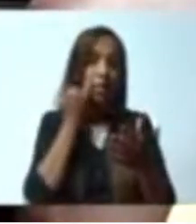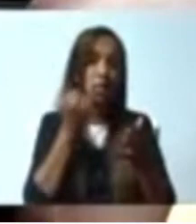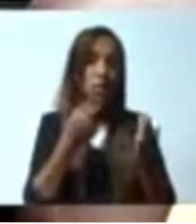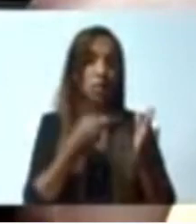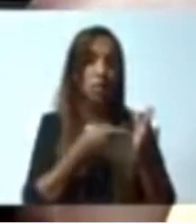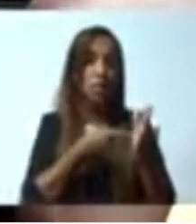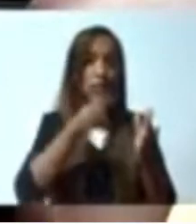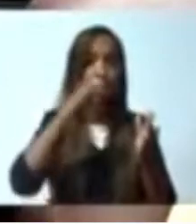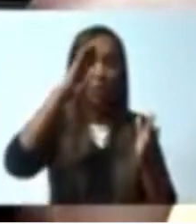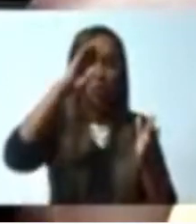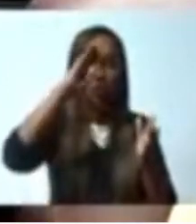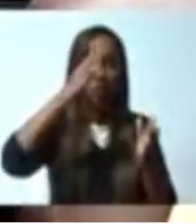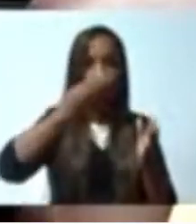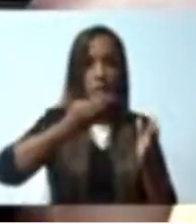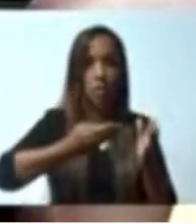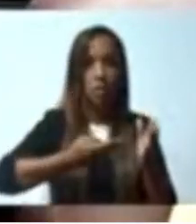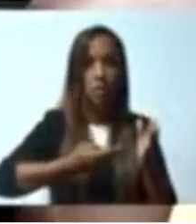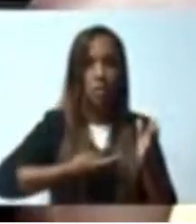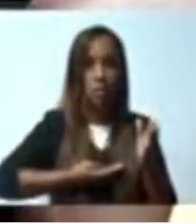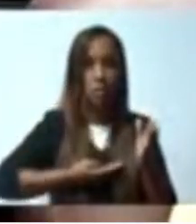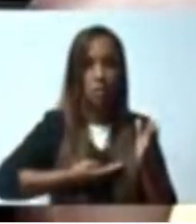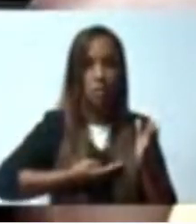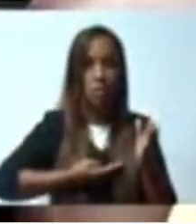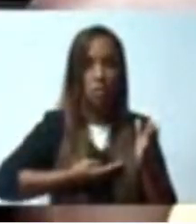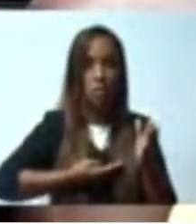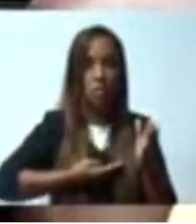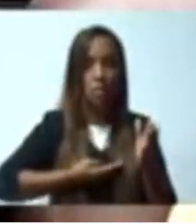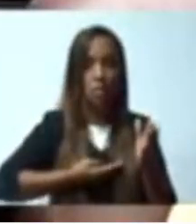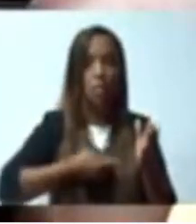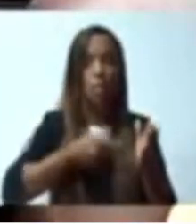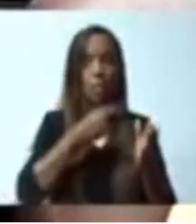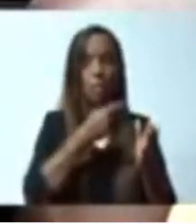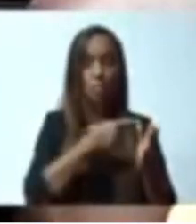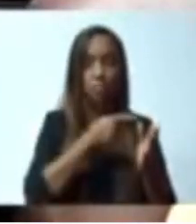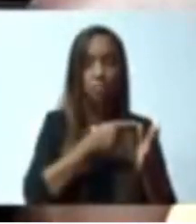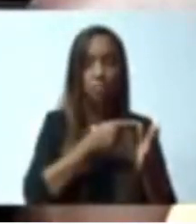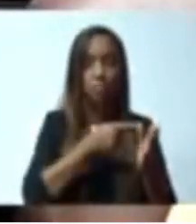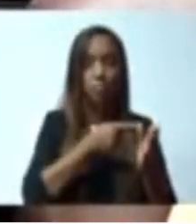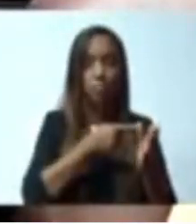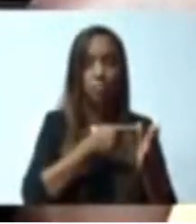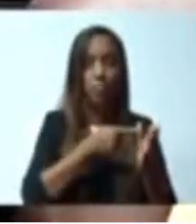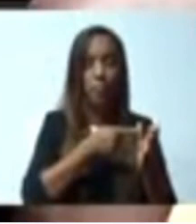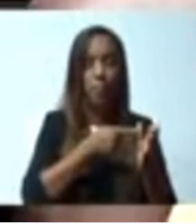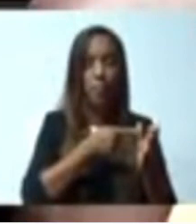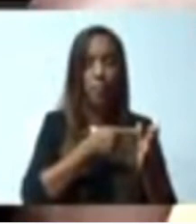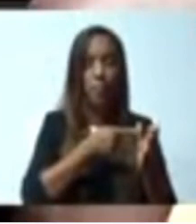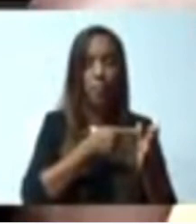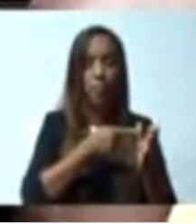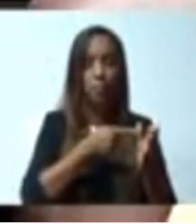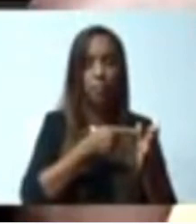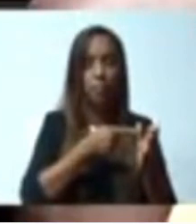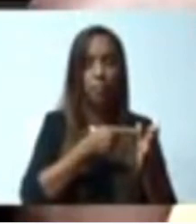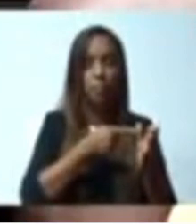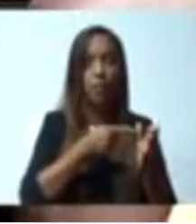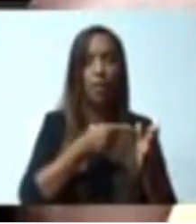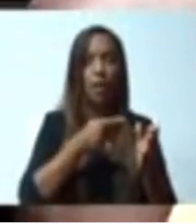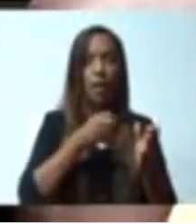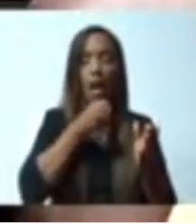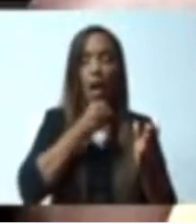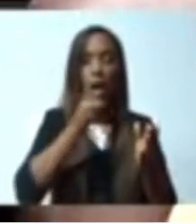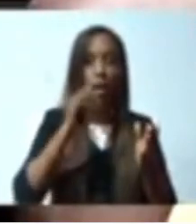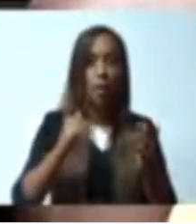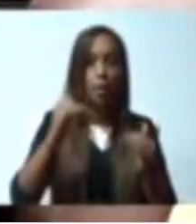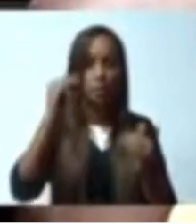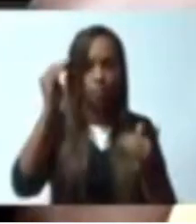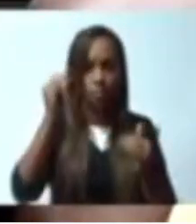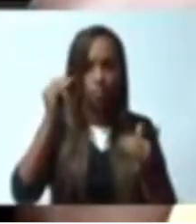pero si el hijo ya tiene 40 años y no se ha casado, ¿tiene derecho a pasaporte diplomático? Eso debería tener un límite de edad. Así y decir, es. por lo menos hasta los 25 años.